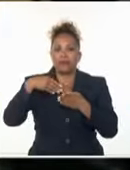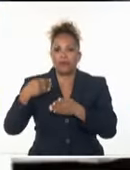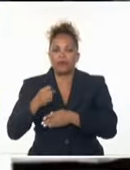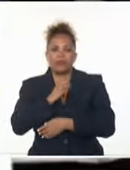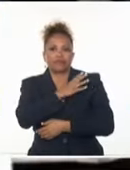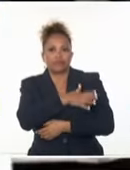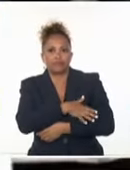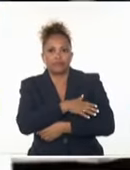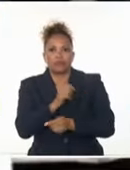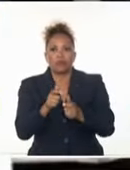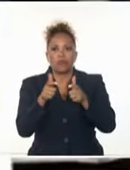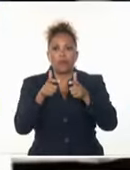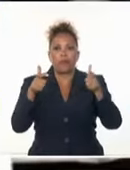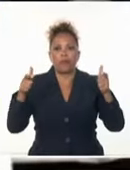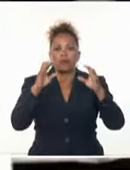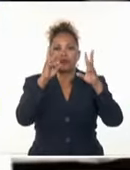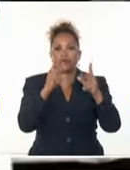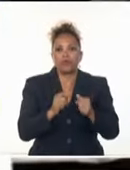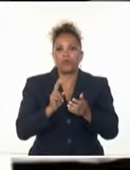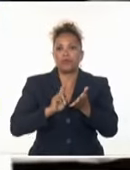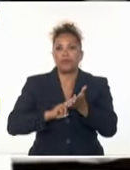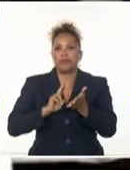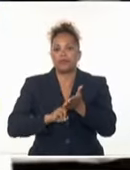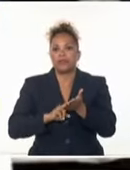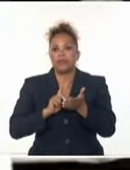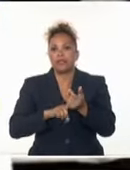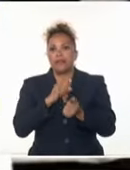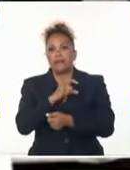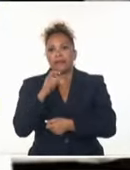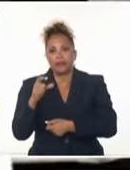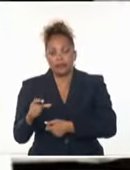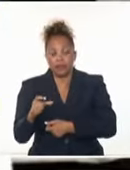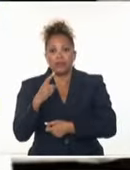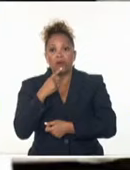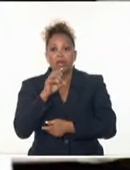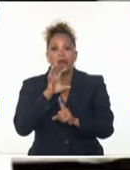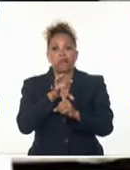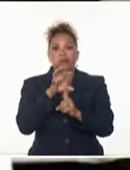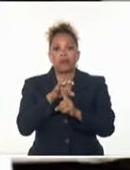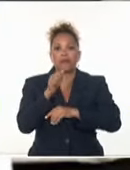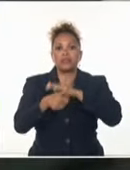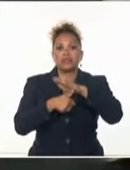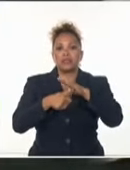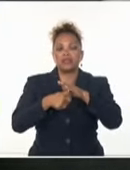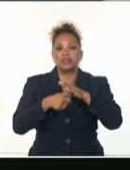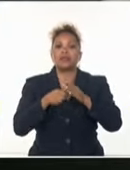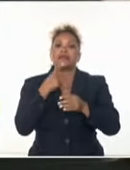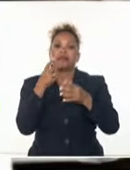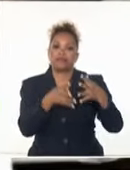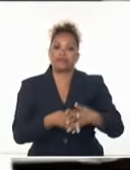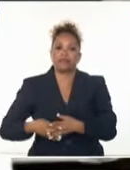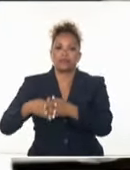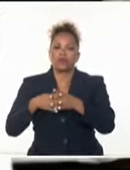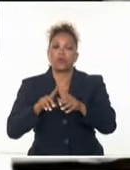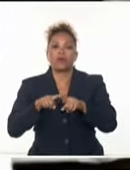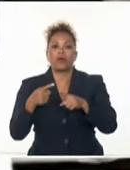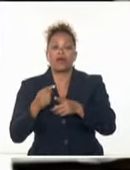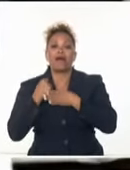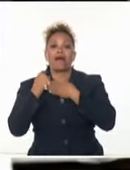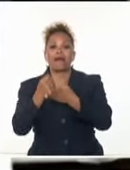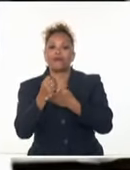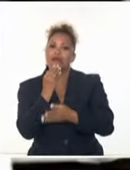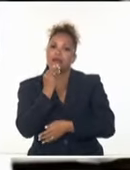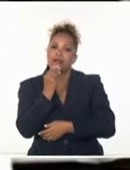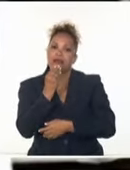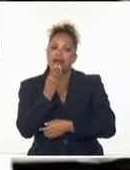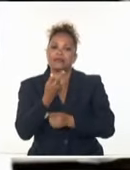número creciente de militantes del Partido Demócrata han criticado al presidente Biden por su inquebrantable apoyo a Tel Aviv en medio de reportes